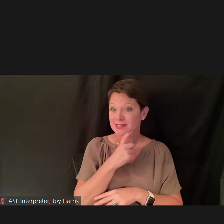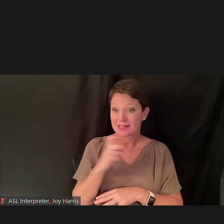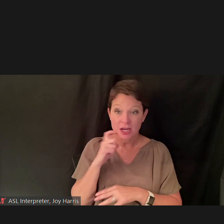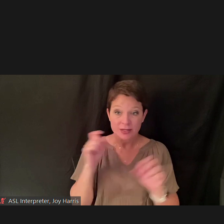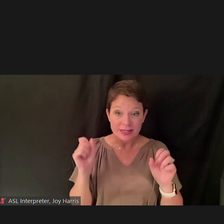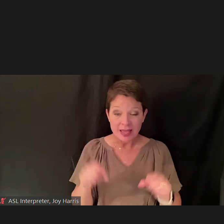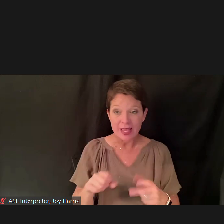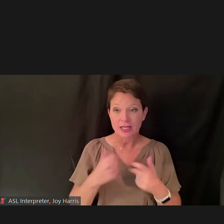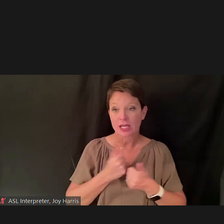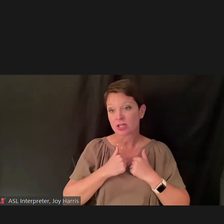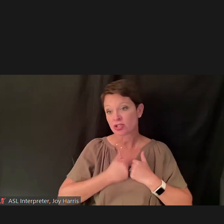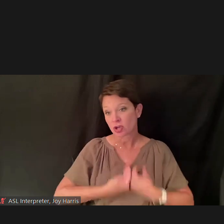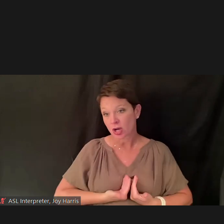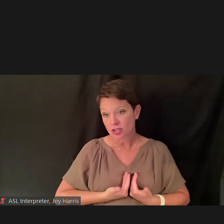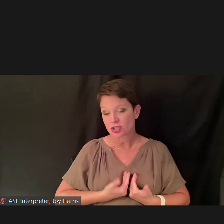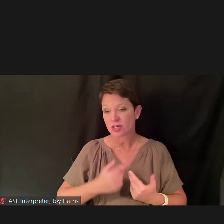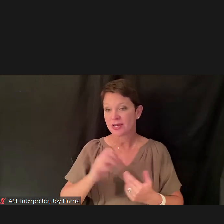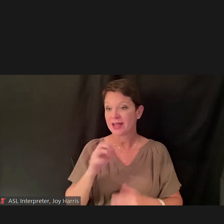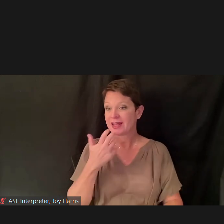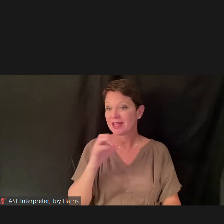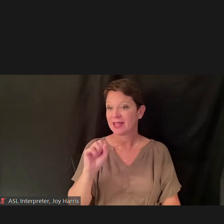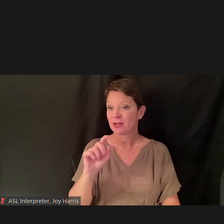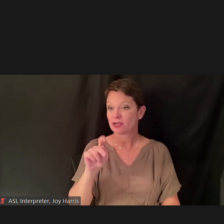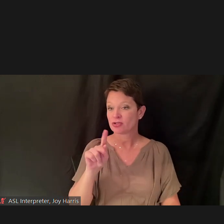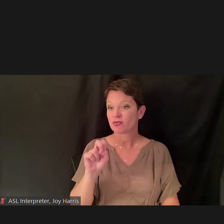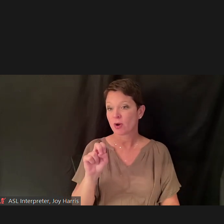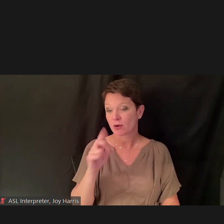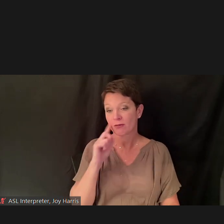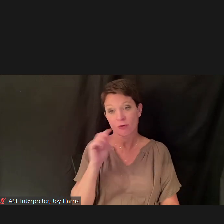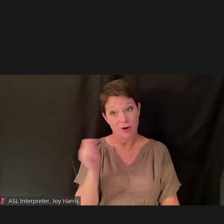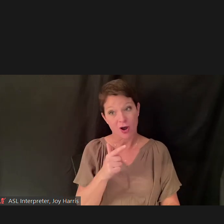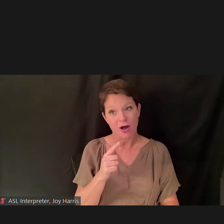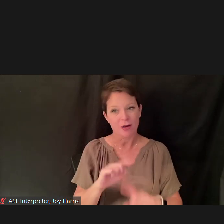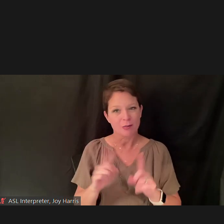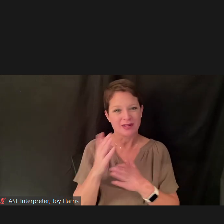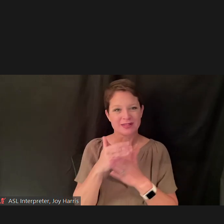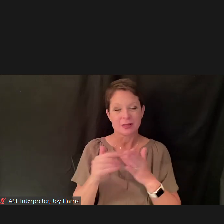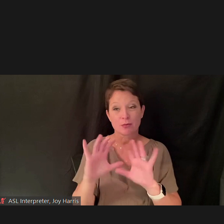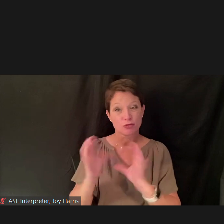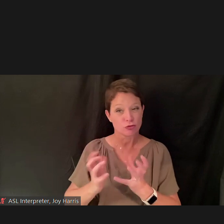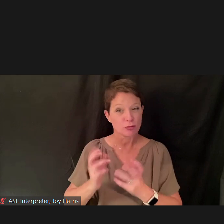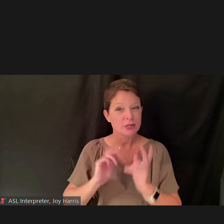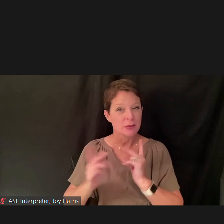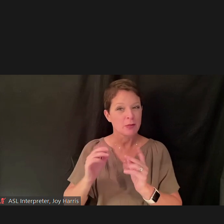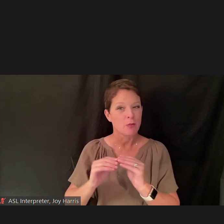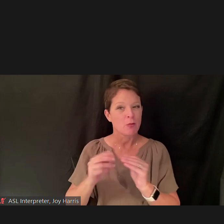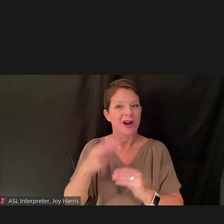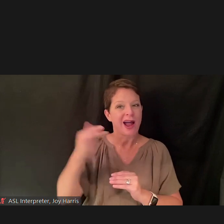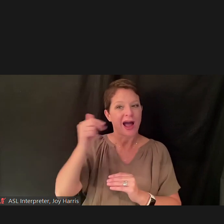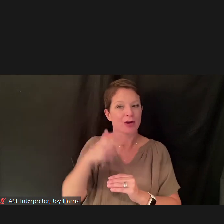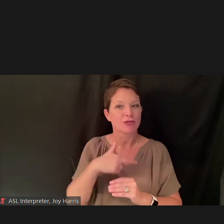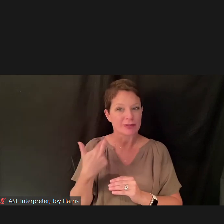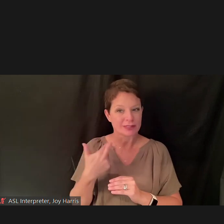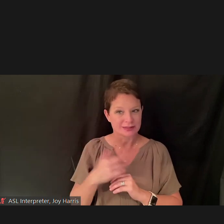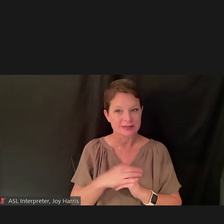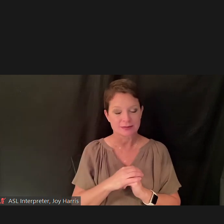la exposición puede afectar a todo el mundo,